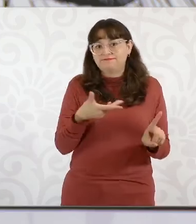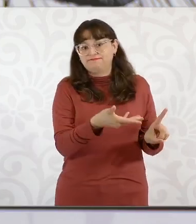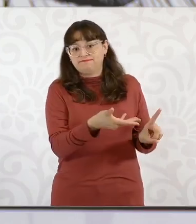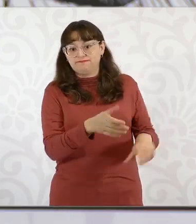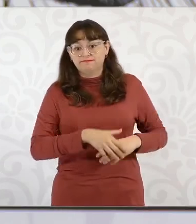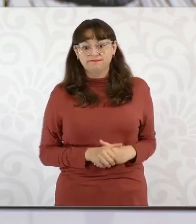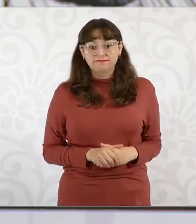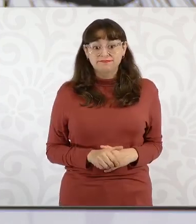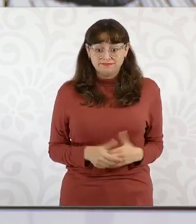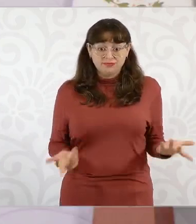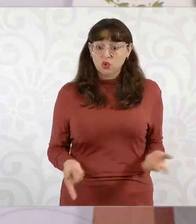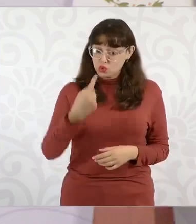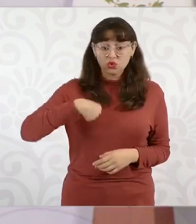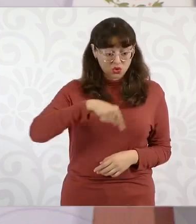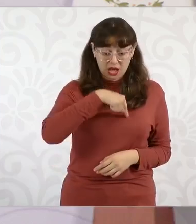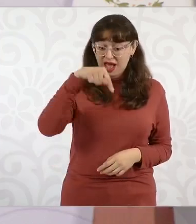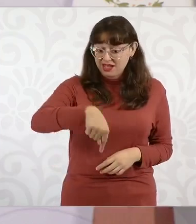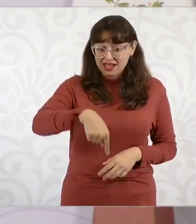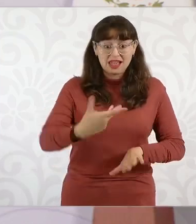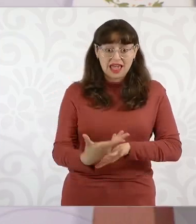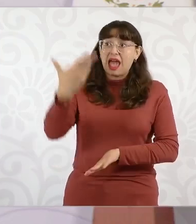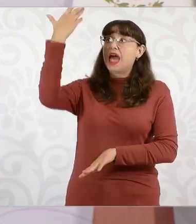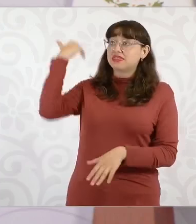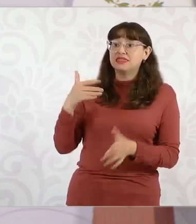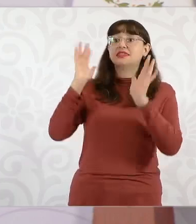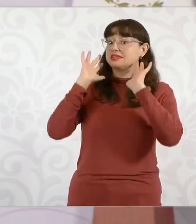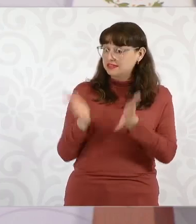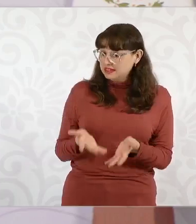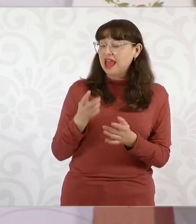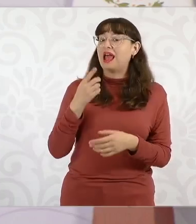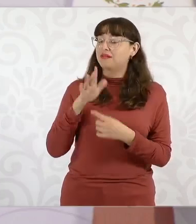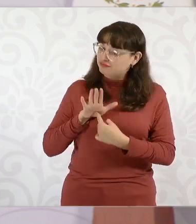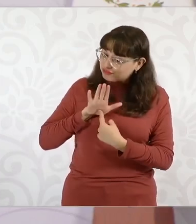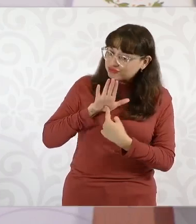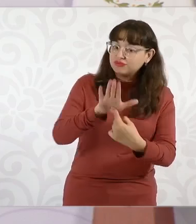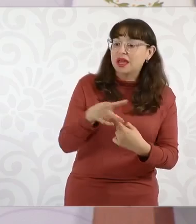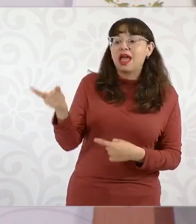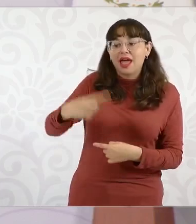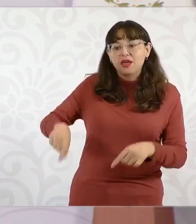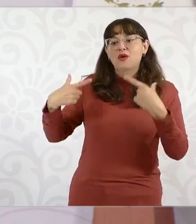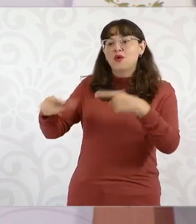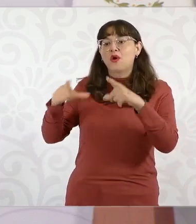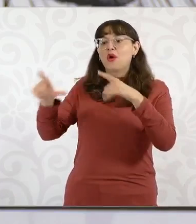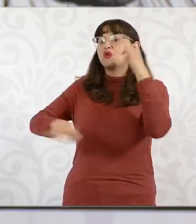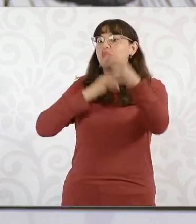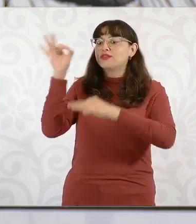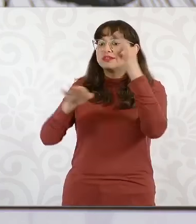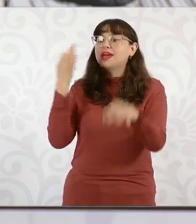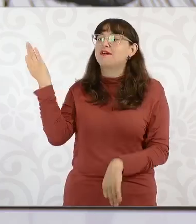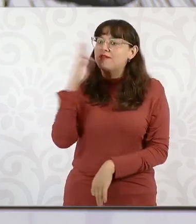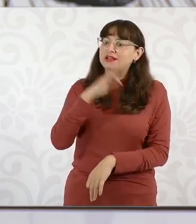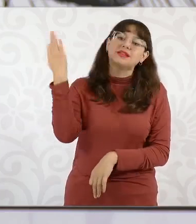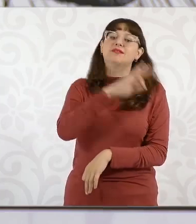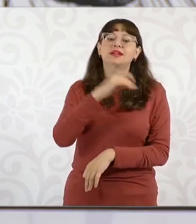aquí hemos denunciado que La Derecha Diario es un medio que fomenta la difusión de noticias falsas y genera